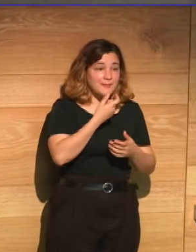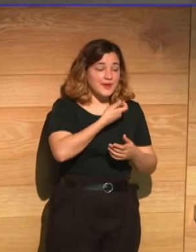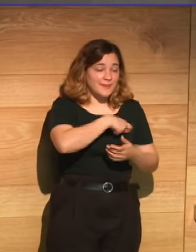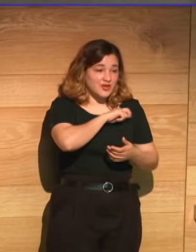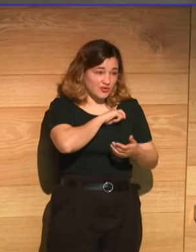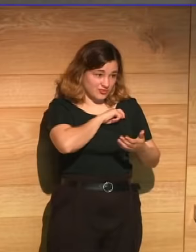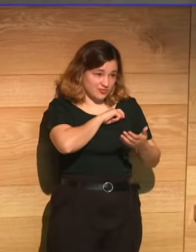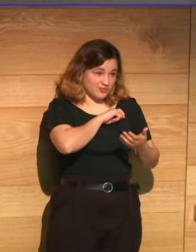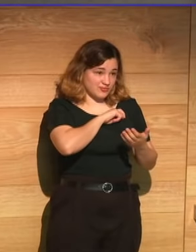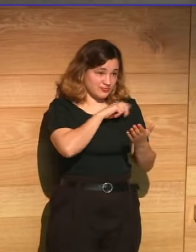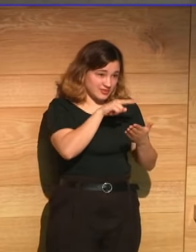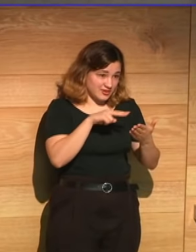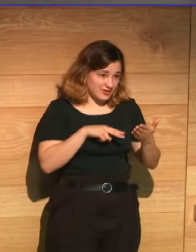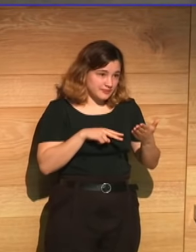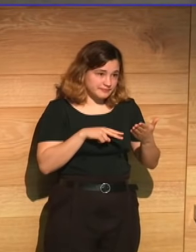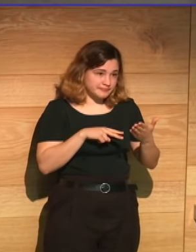verdad